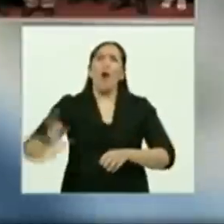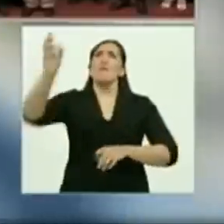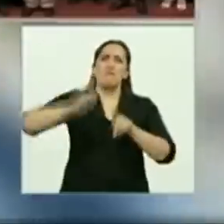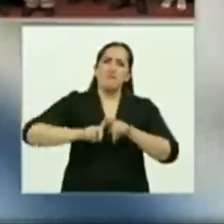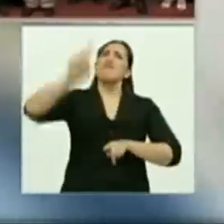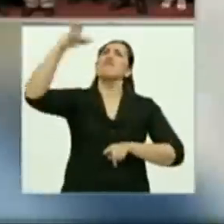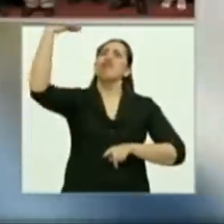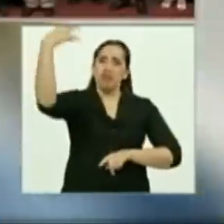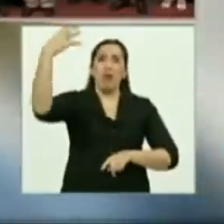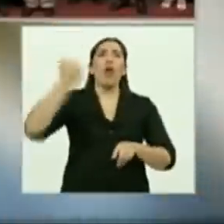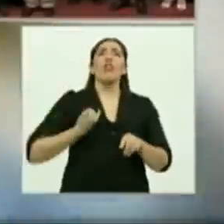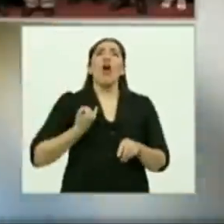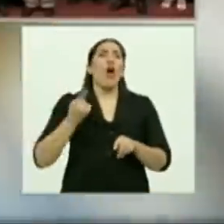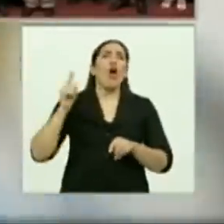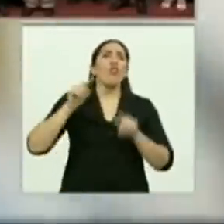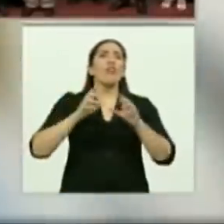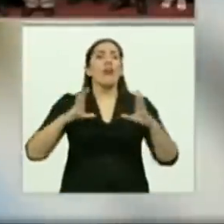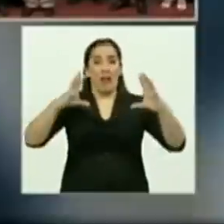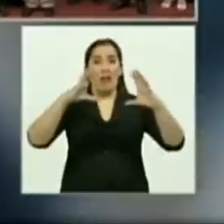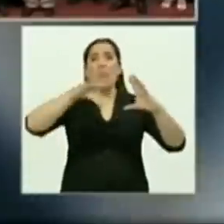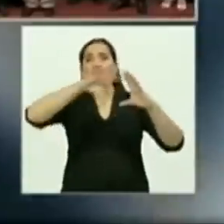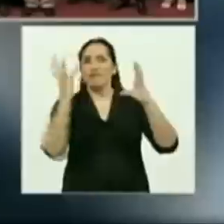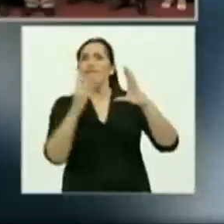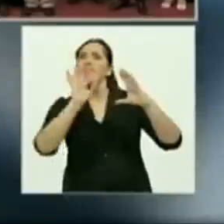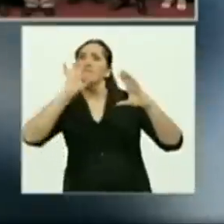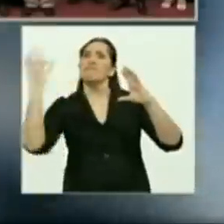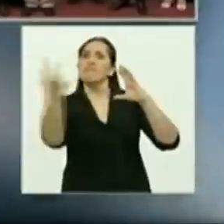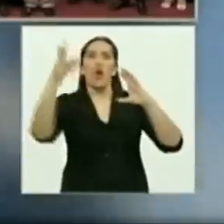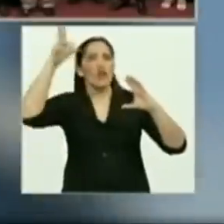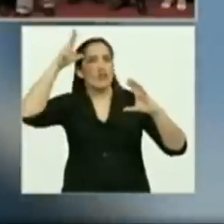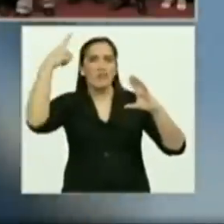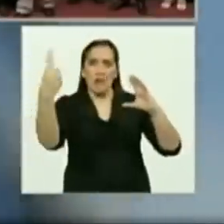franja 81 que casi habíamos perdido en el año 2003